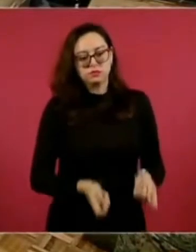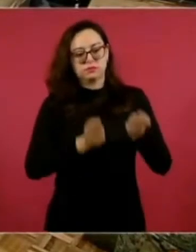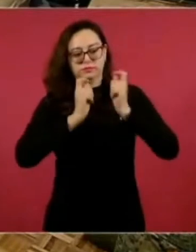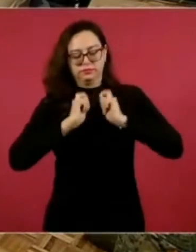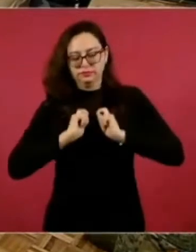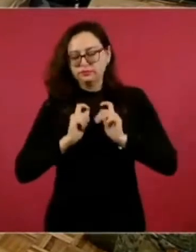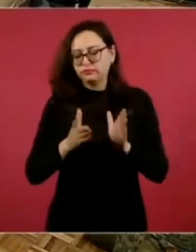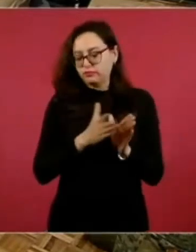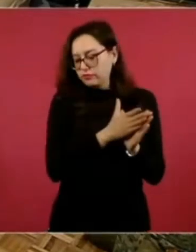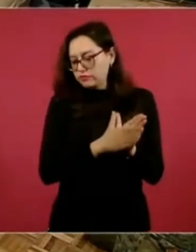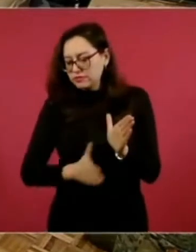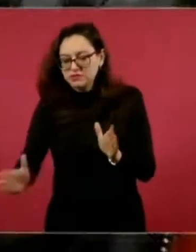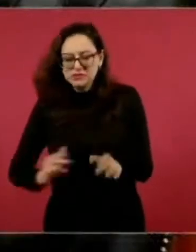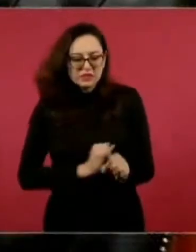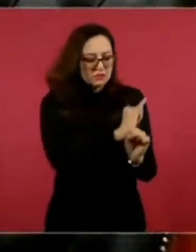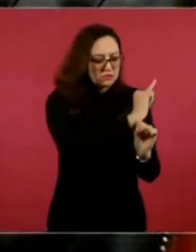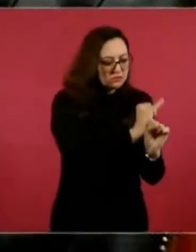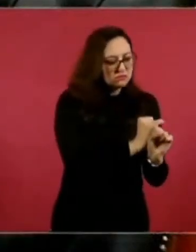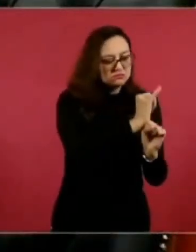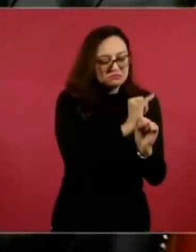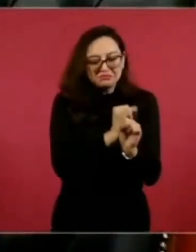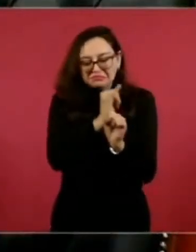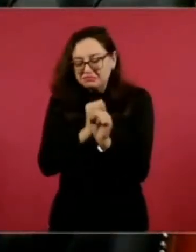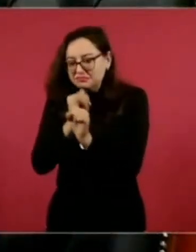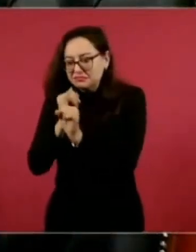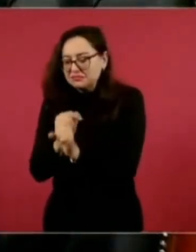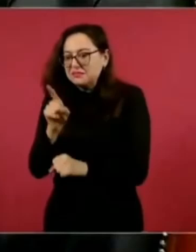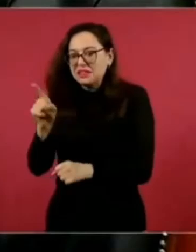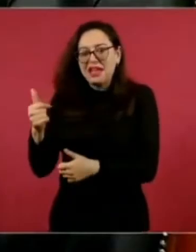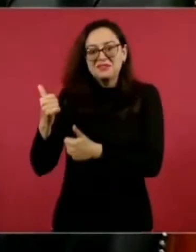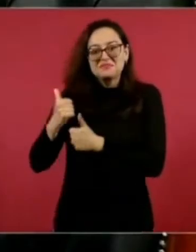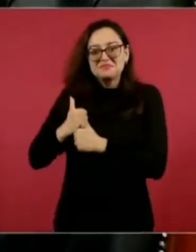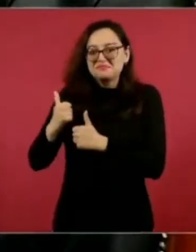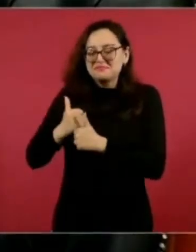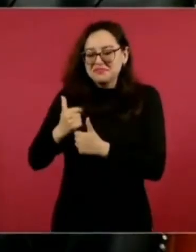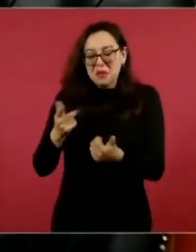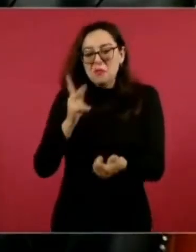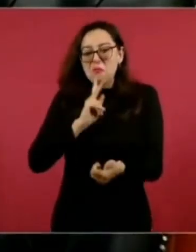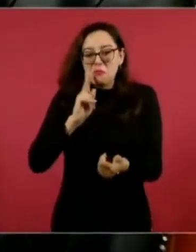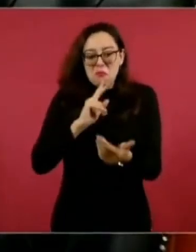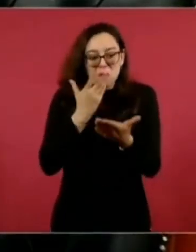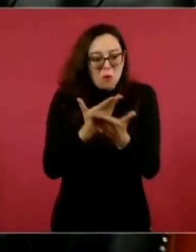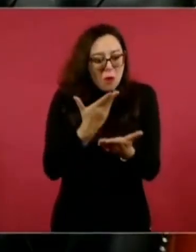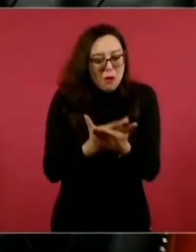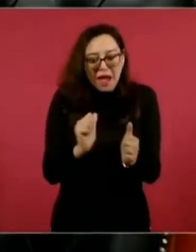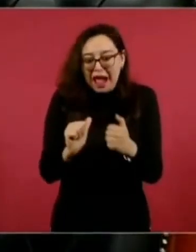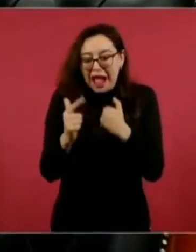de que el ejército haya actuado en la desaparición de los jóvenes.